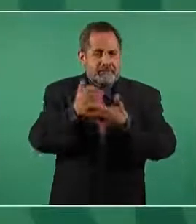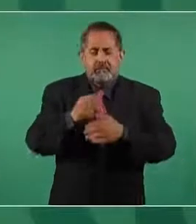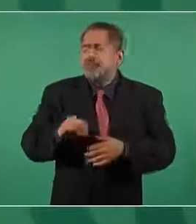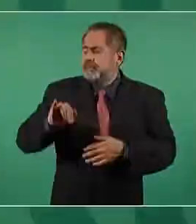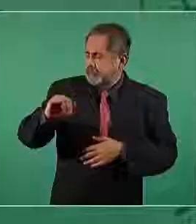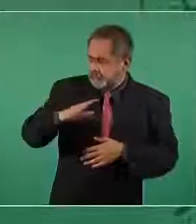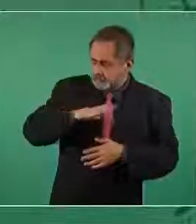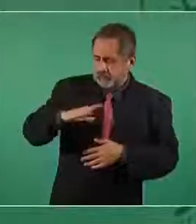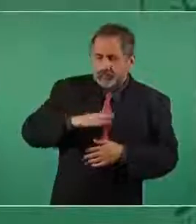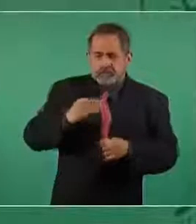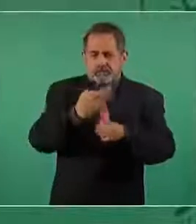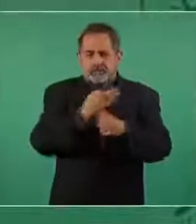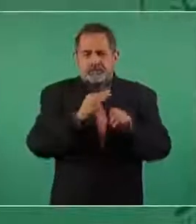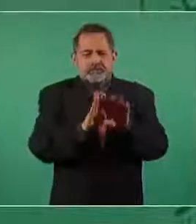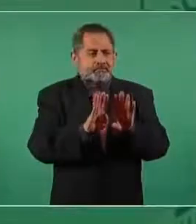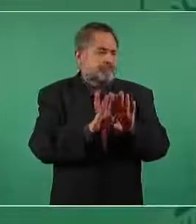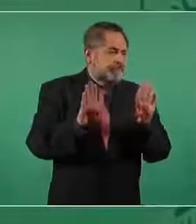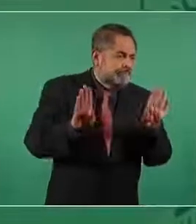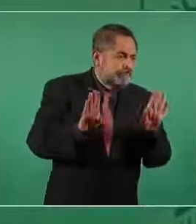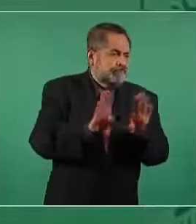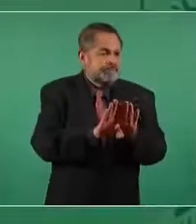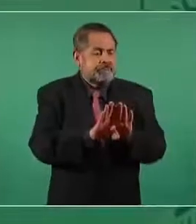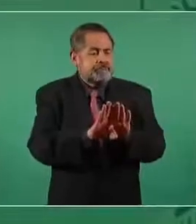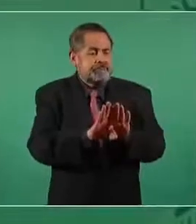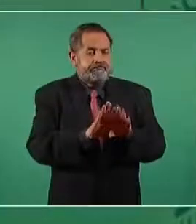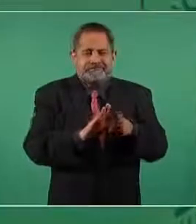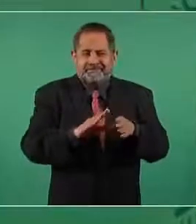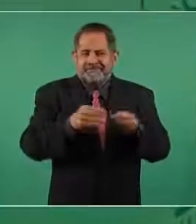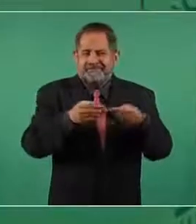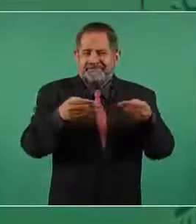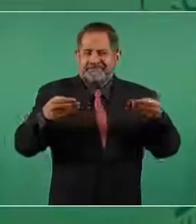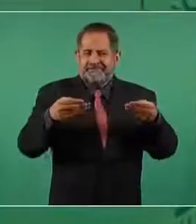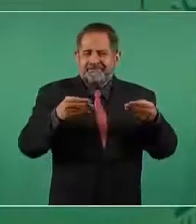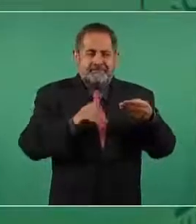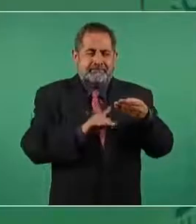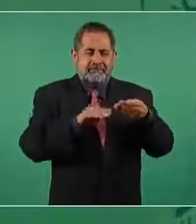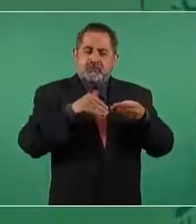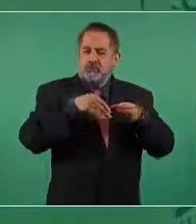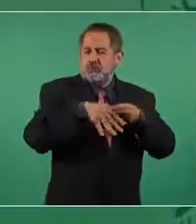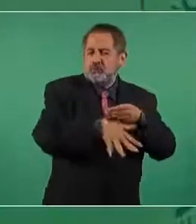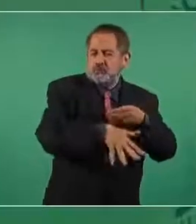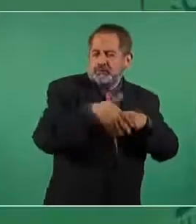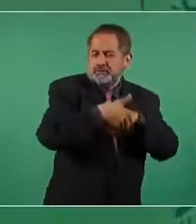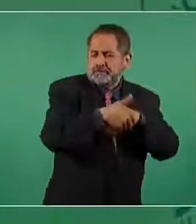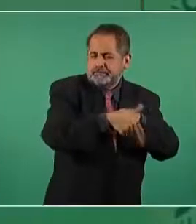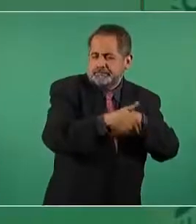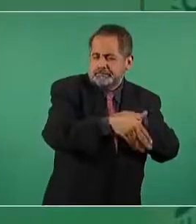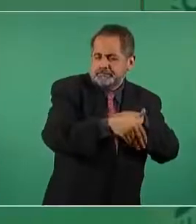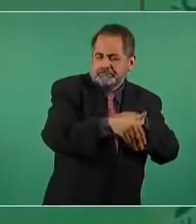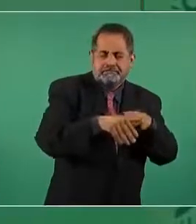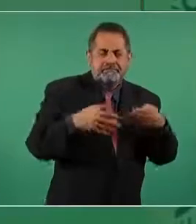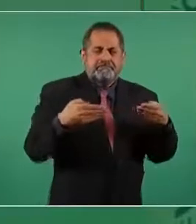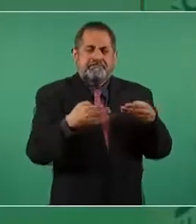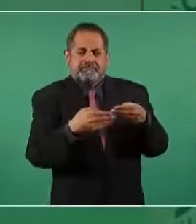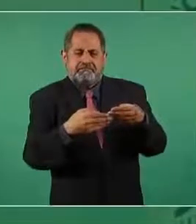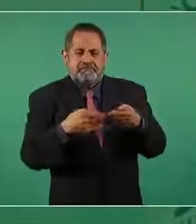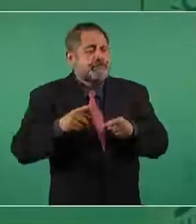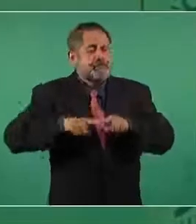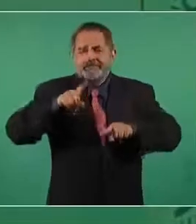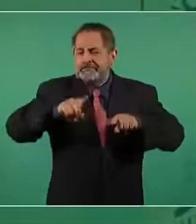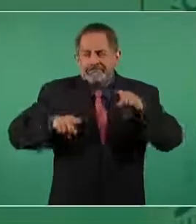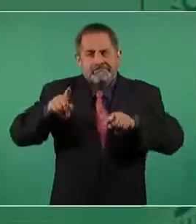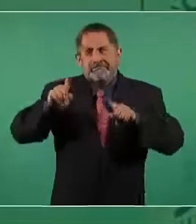cerrando, abriendo, de acuerdo a la lluvia,